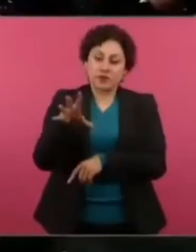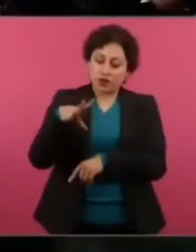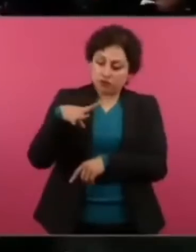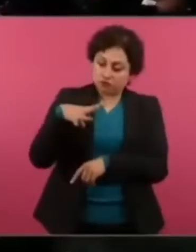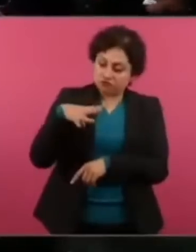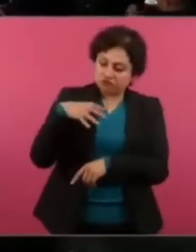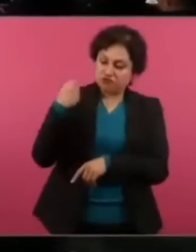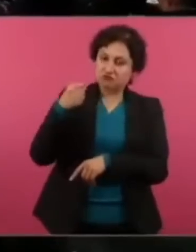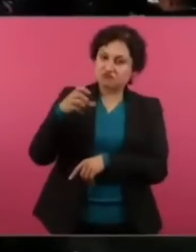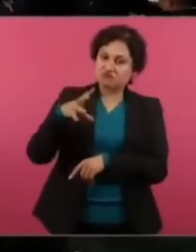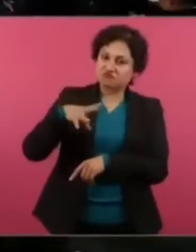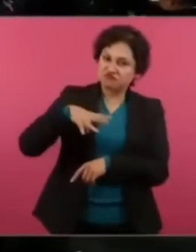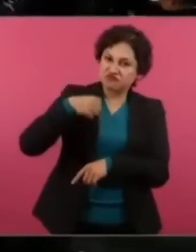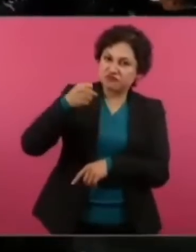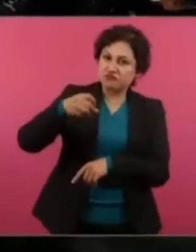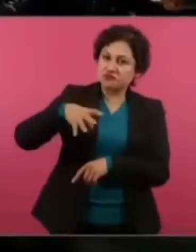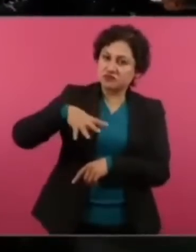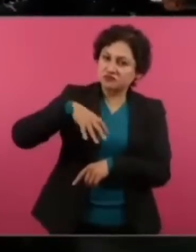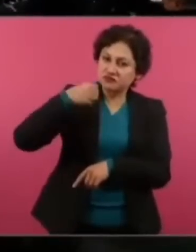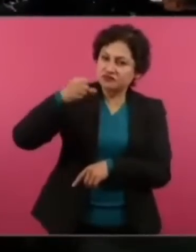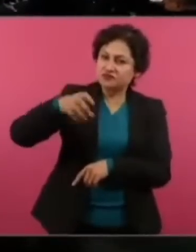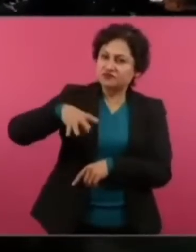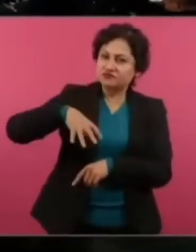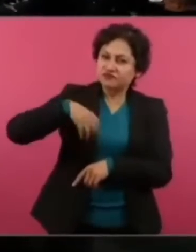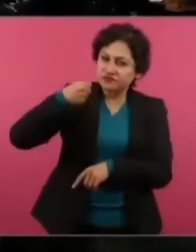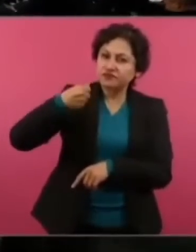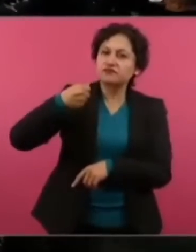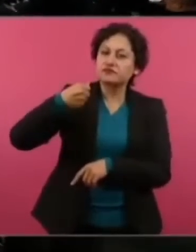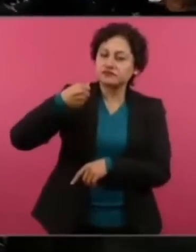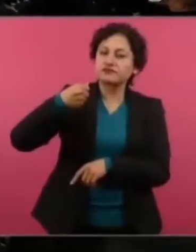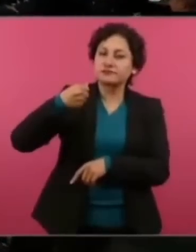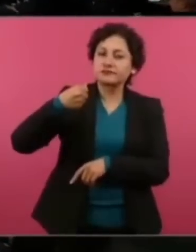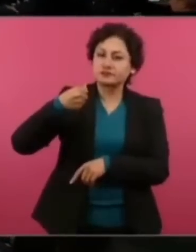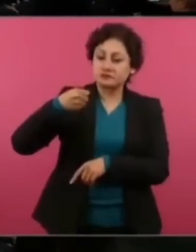perseverancia que se debe de tener